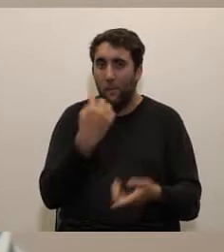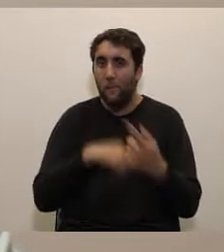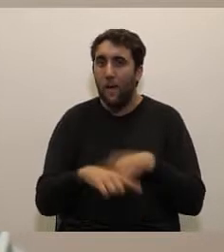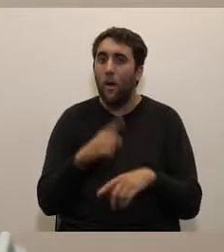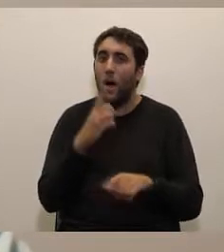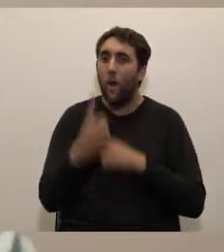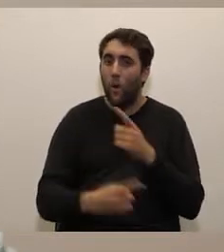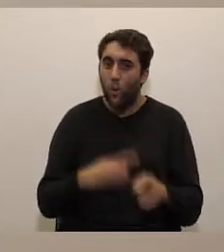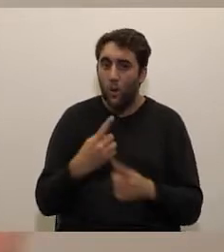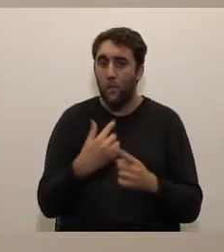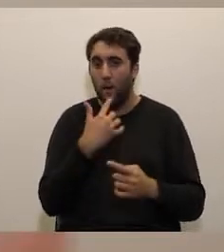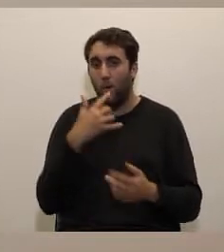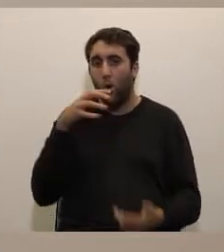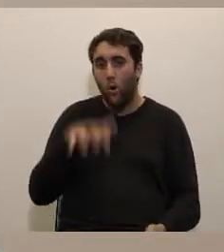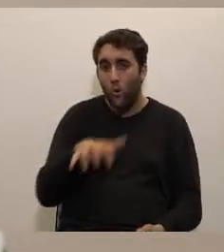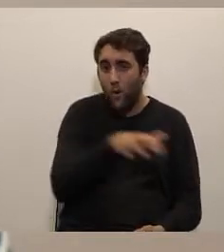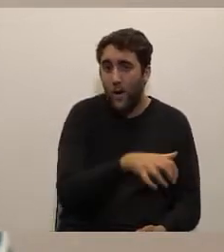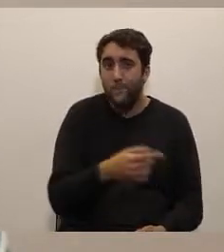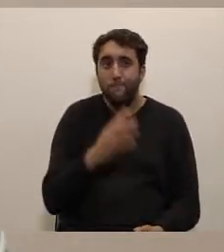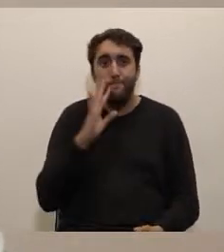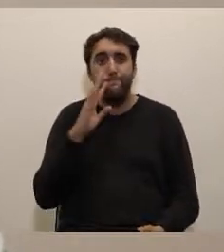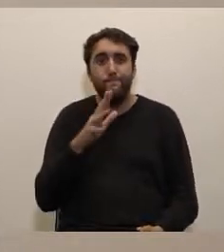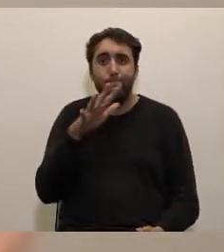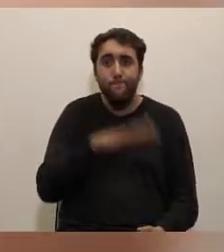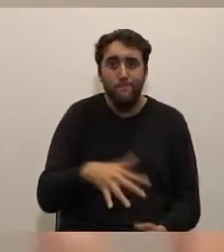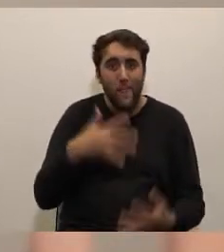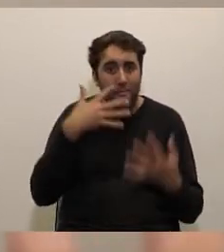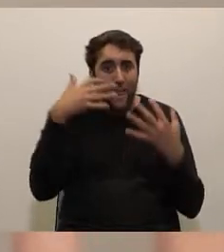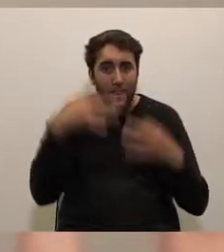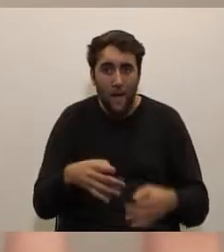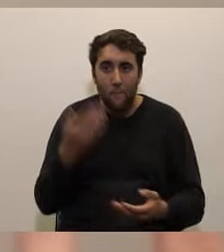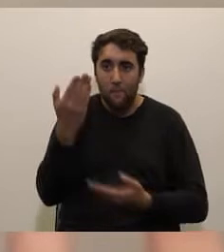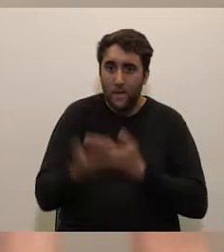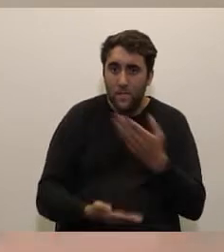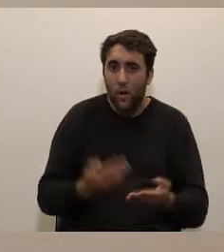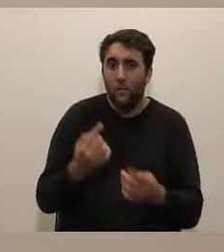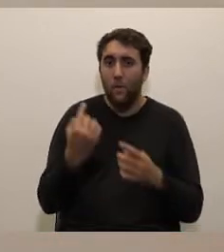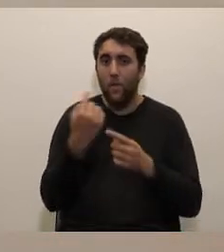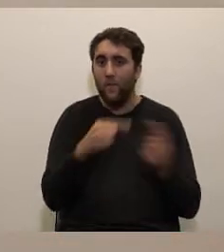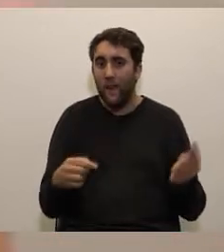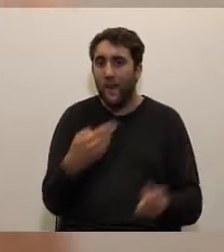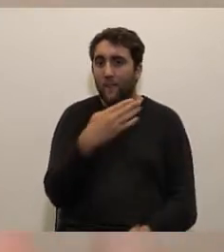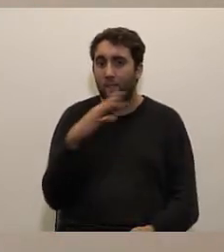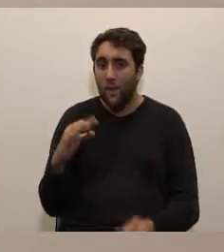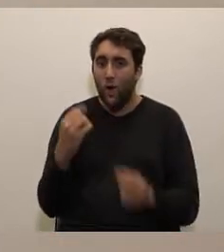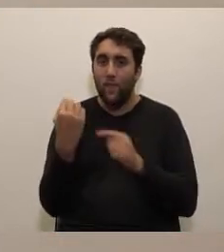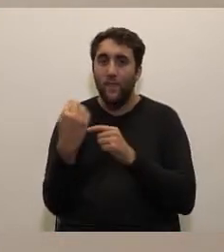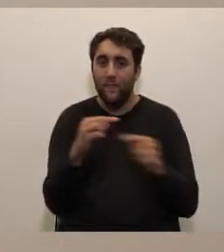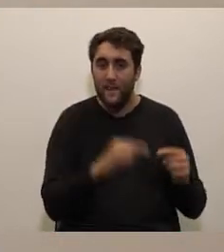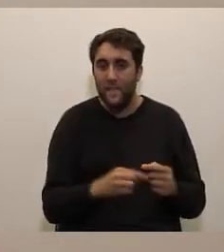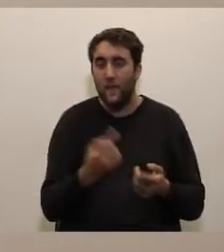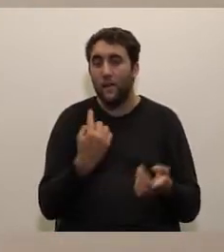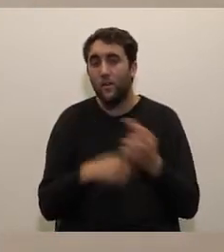en algunos lugares no terminamos de conocer bien cuál es la realidad de esas personas con esa biodiversidad, y bueno, la visión es